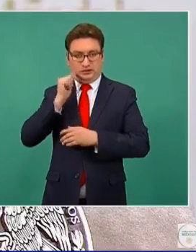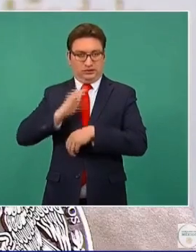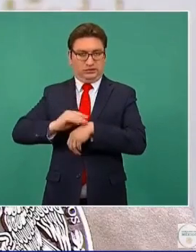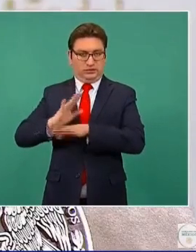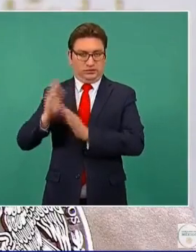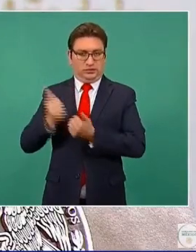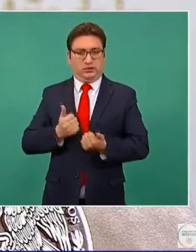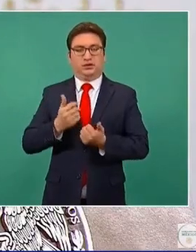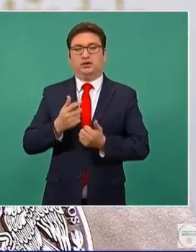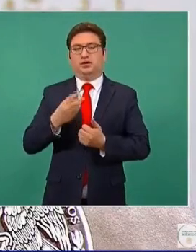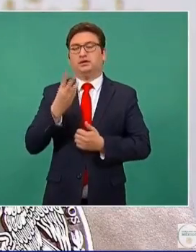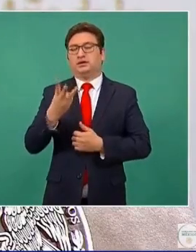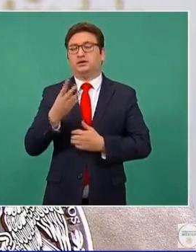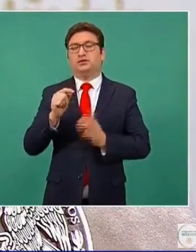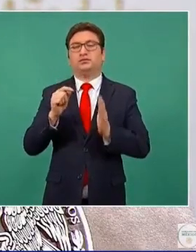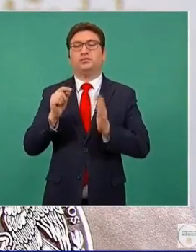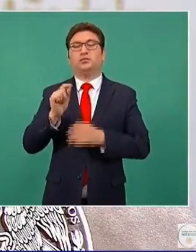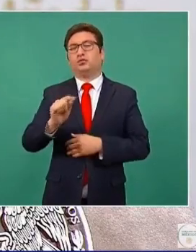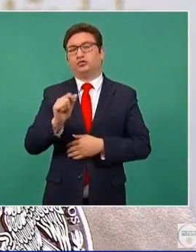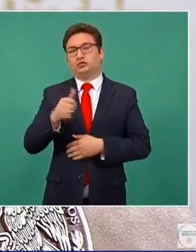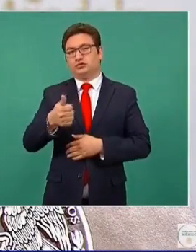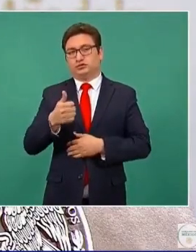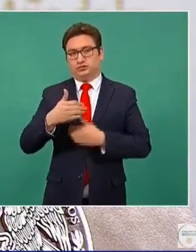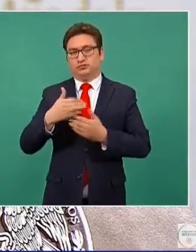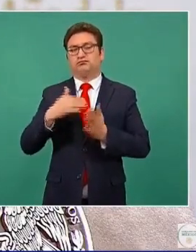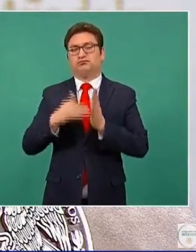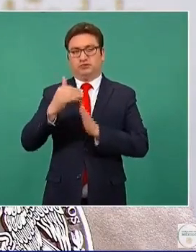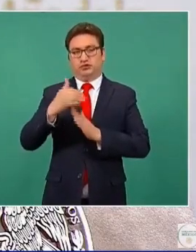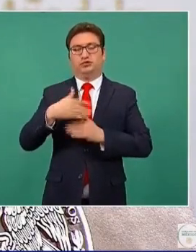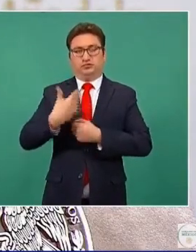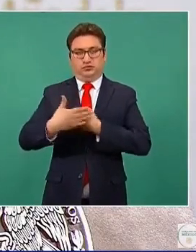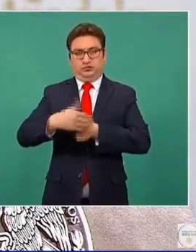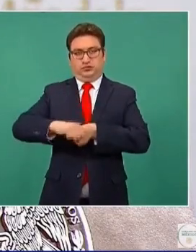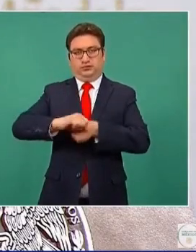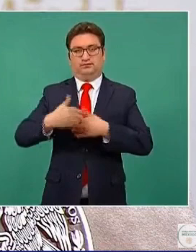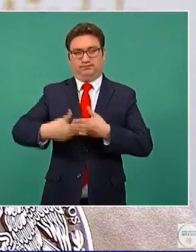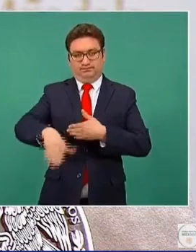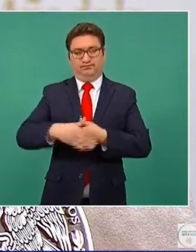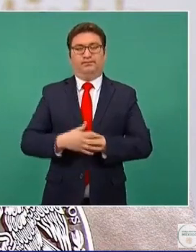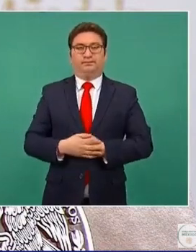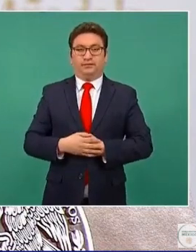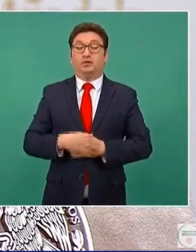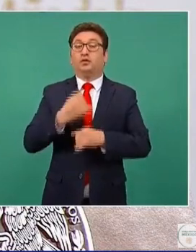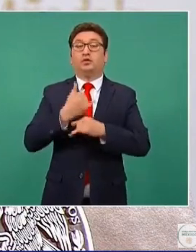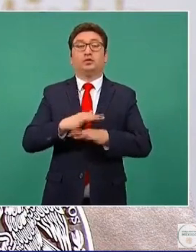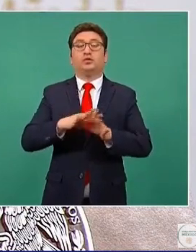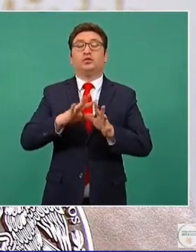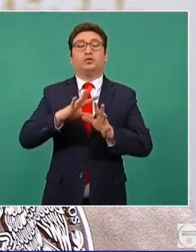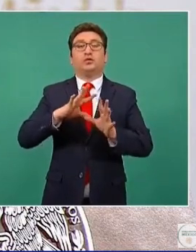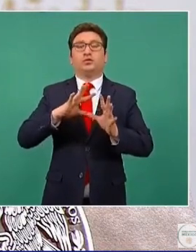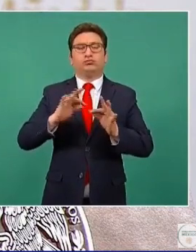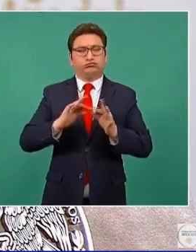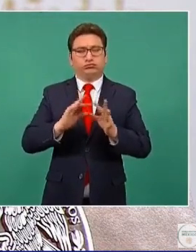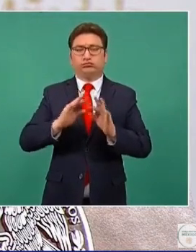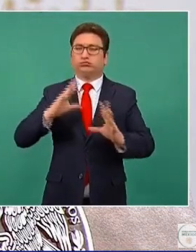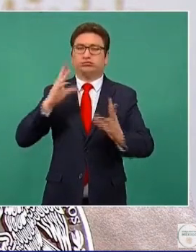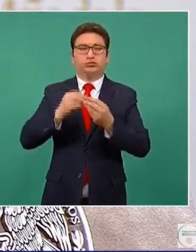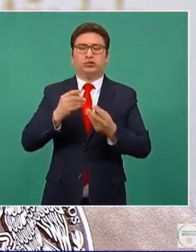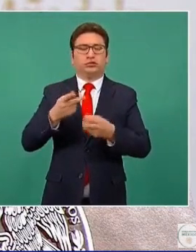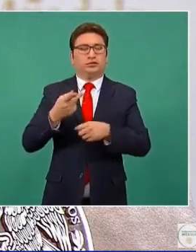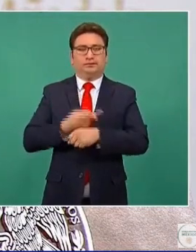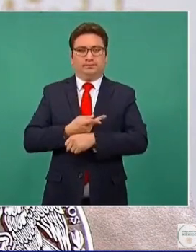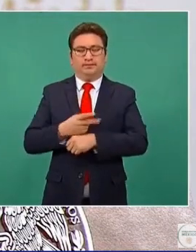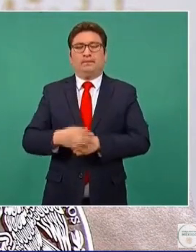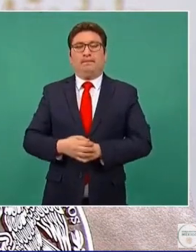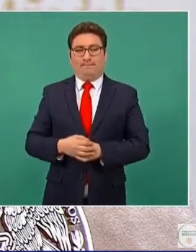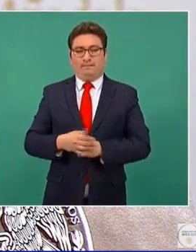da 3,6 millones en la semana. Por último, vamos a hacer un resumen de lo que ha llegado y de lo que se